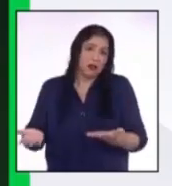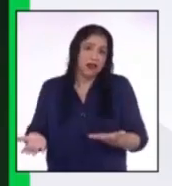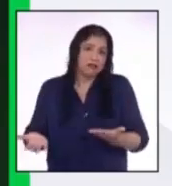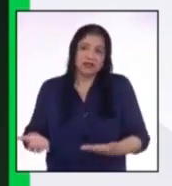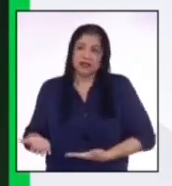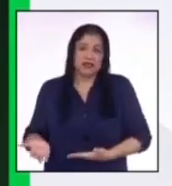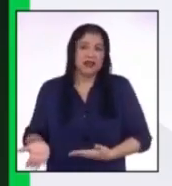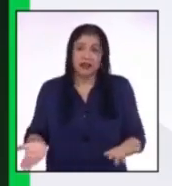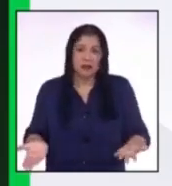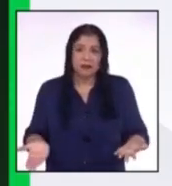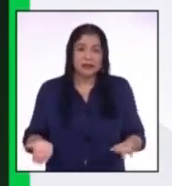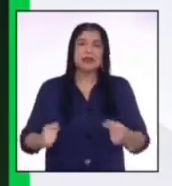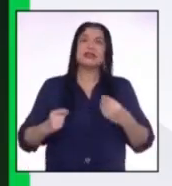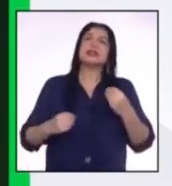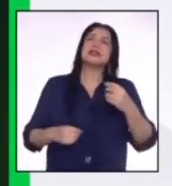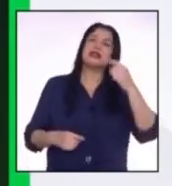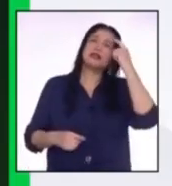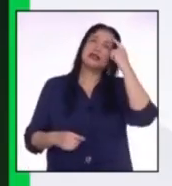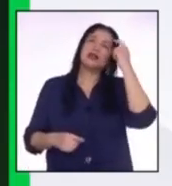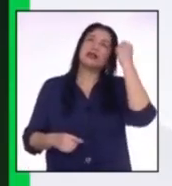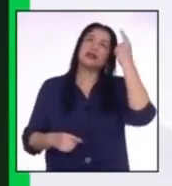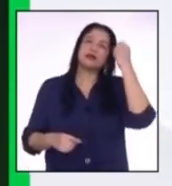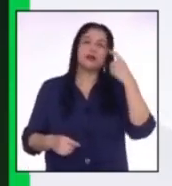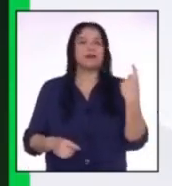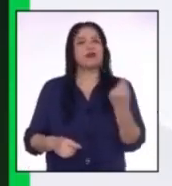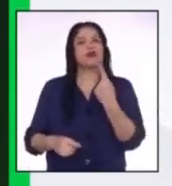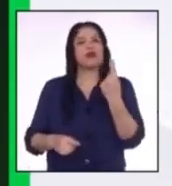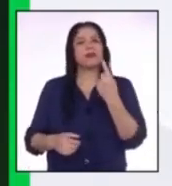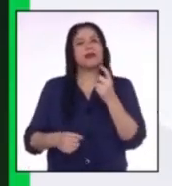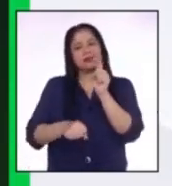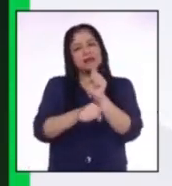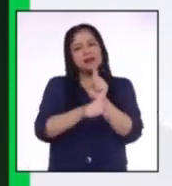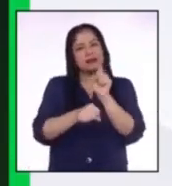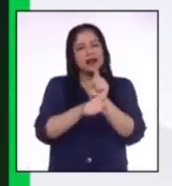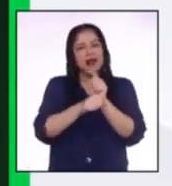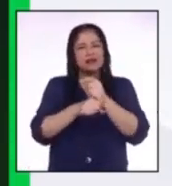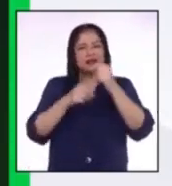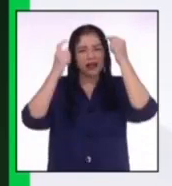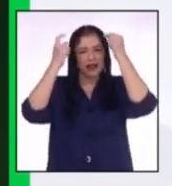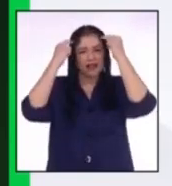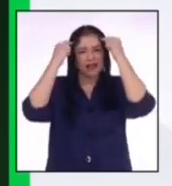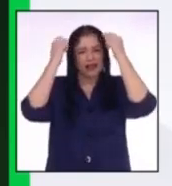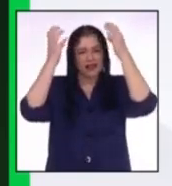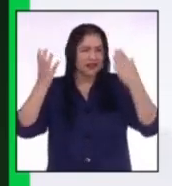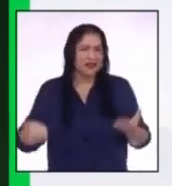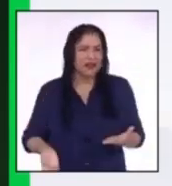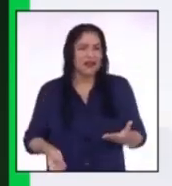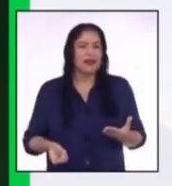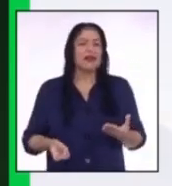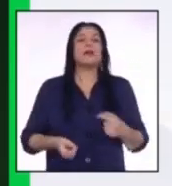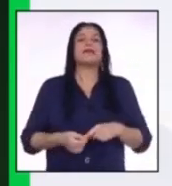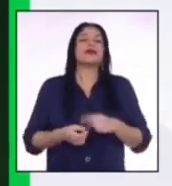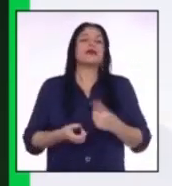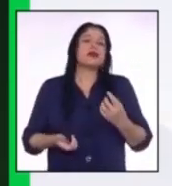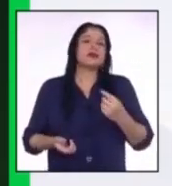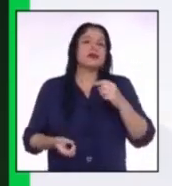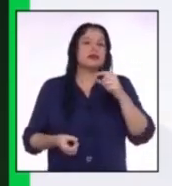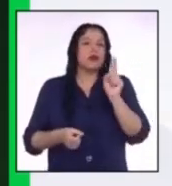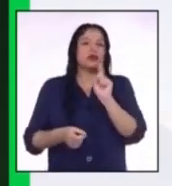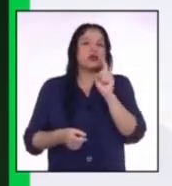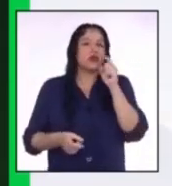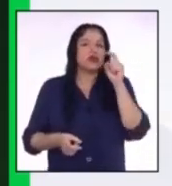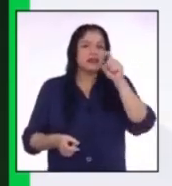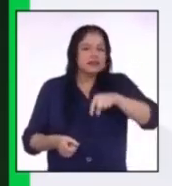porque descubrimos que no solamente es una educación para el cerebro no solamente necesitamos una educación para el corazón